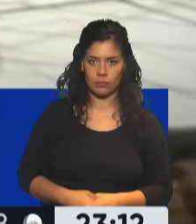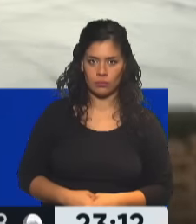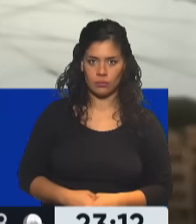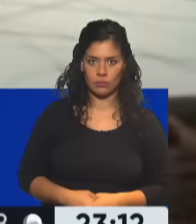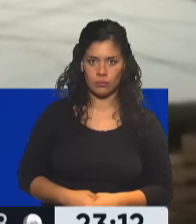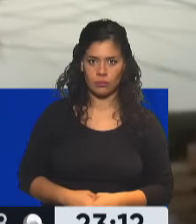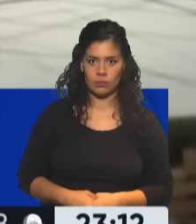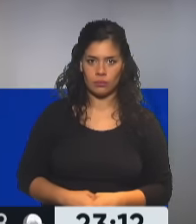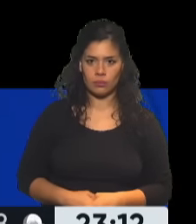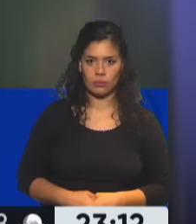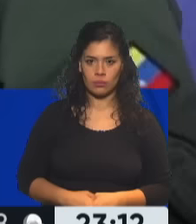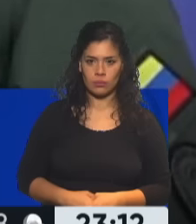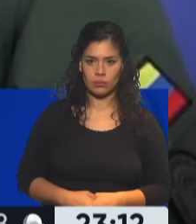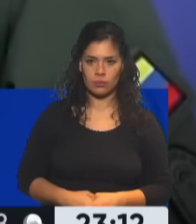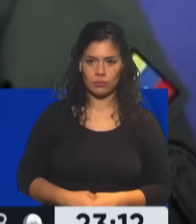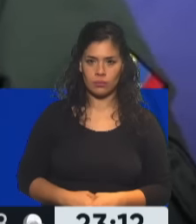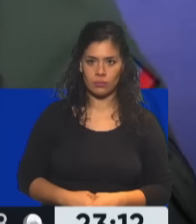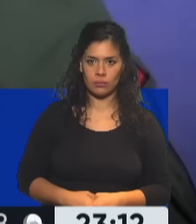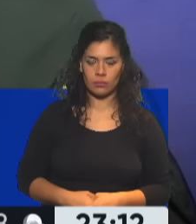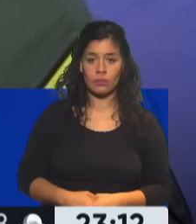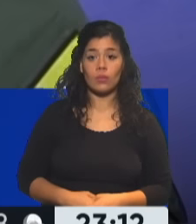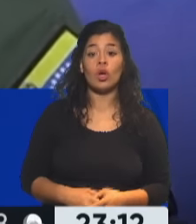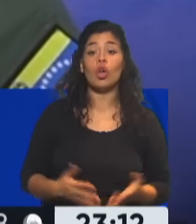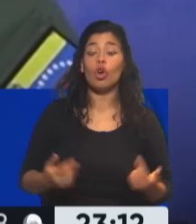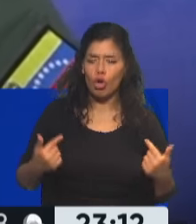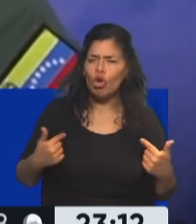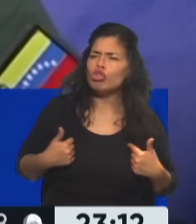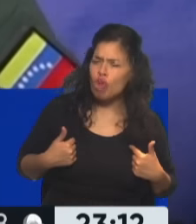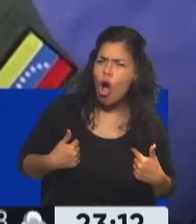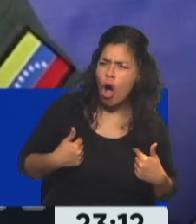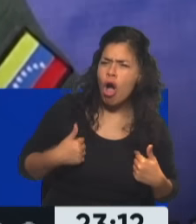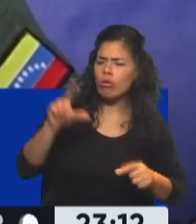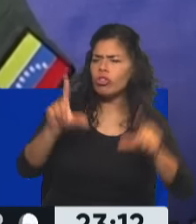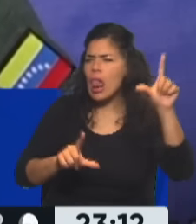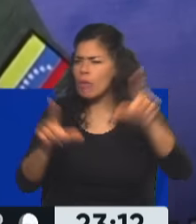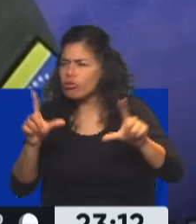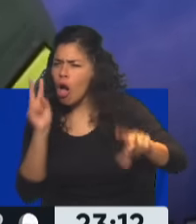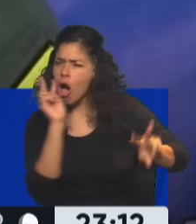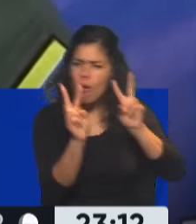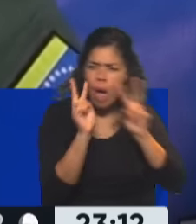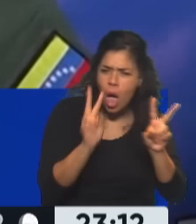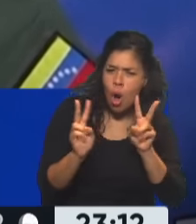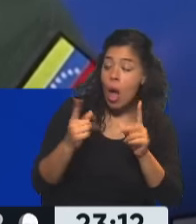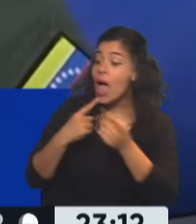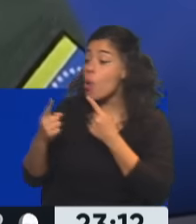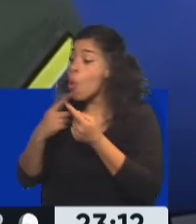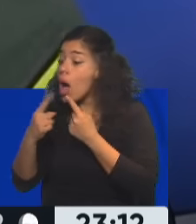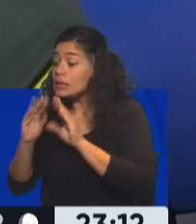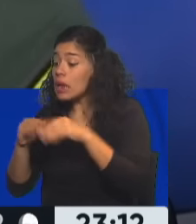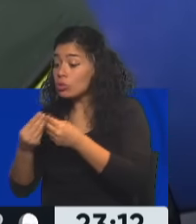pueblo corajudo! Veo en televisoras, en encuestas, por televisión y por